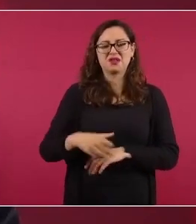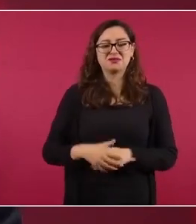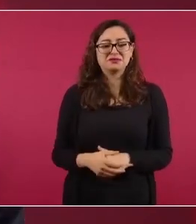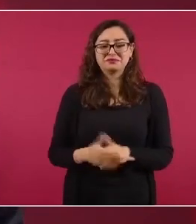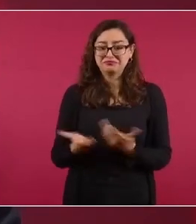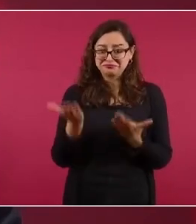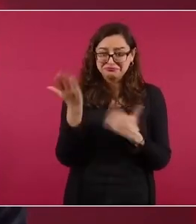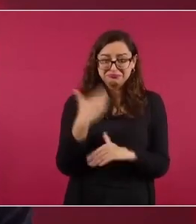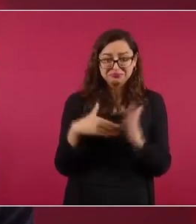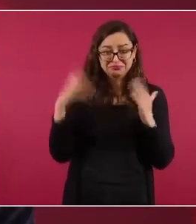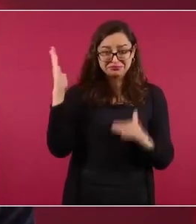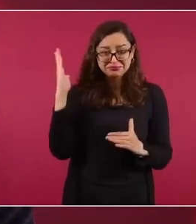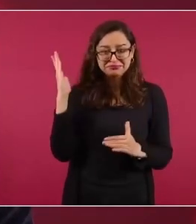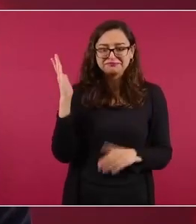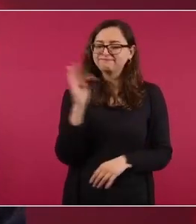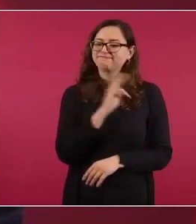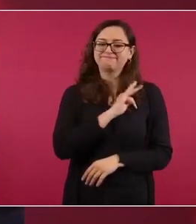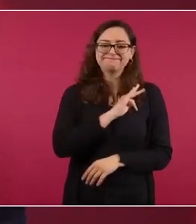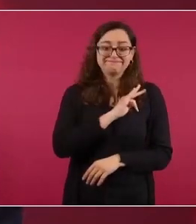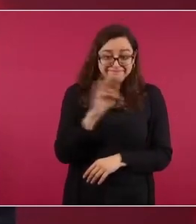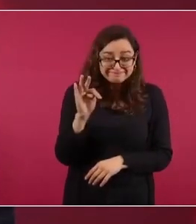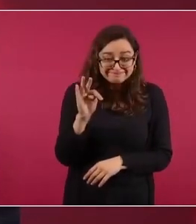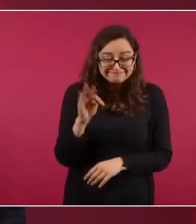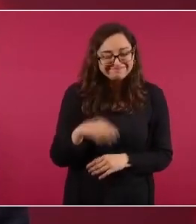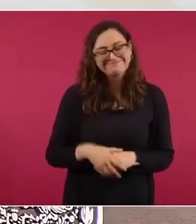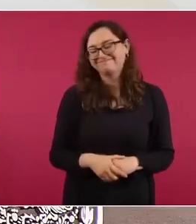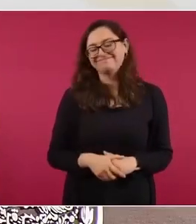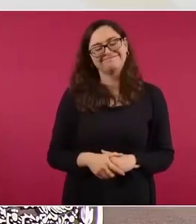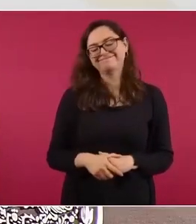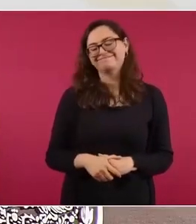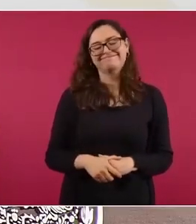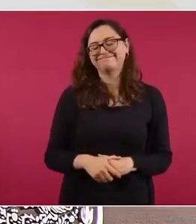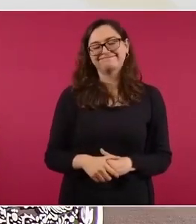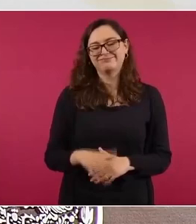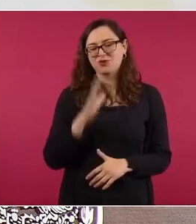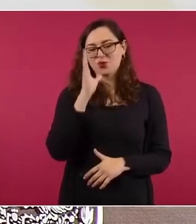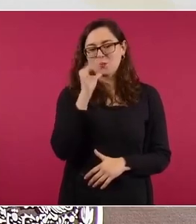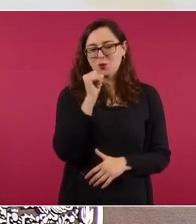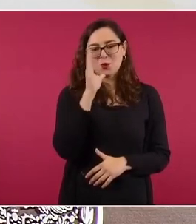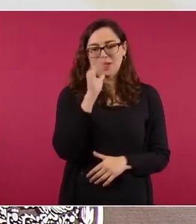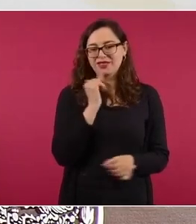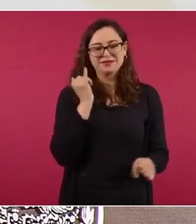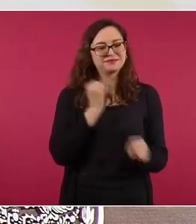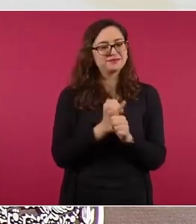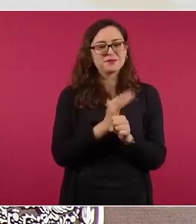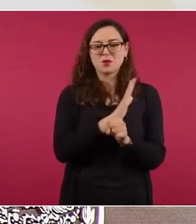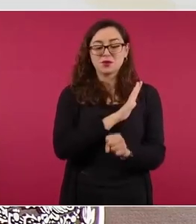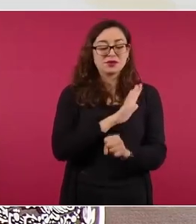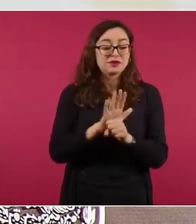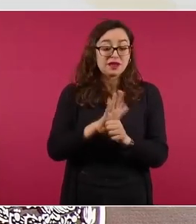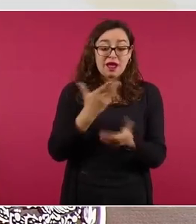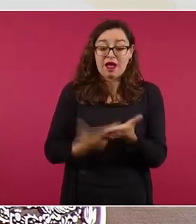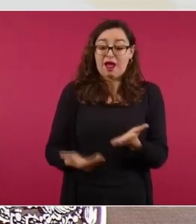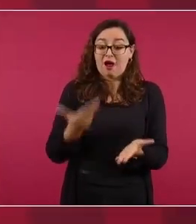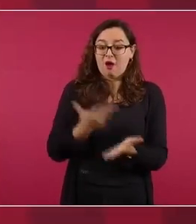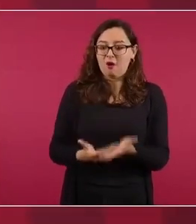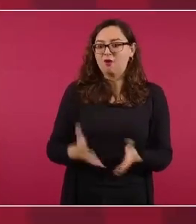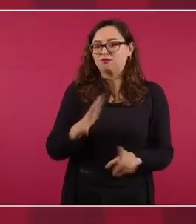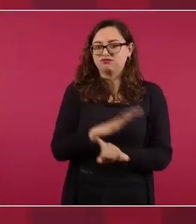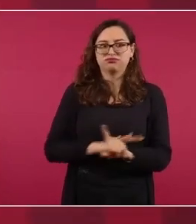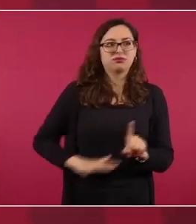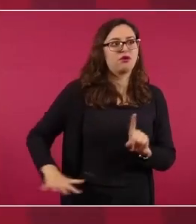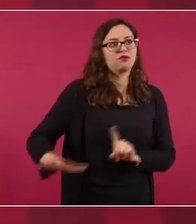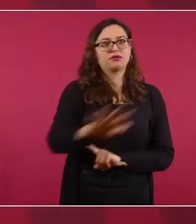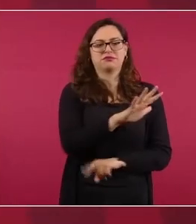no puede en tiempos como el que estamos viviendo,